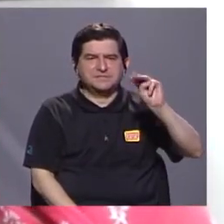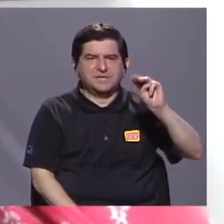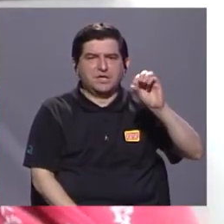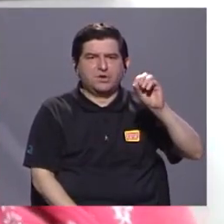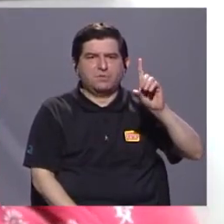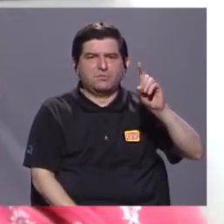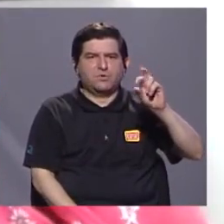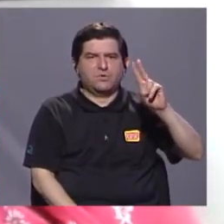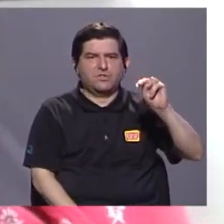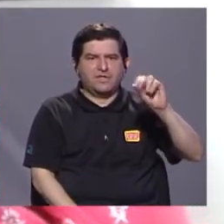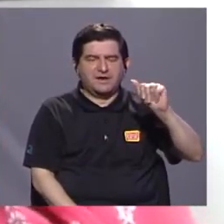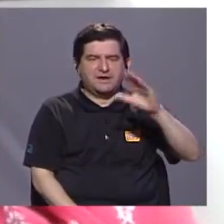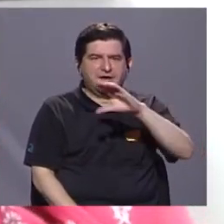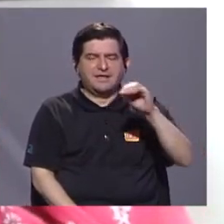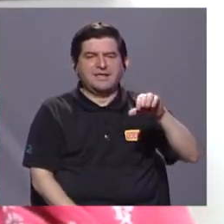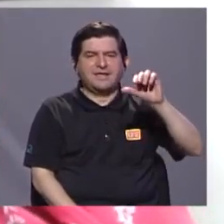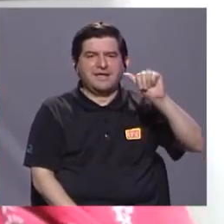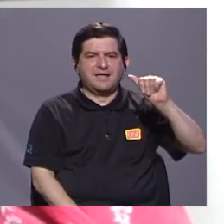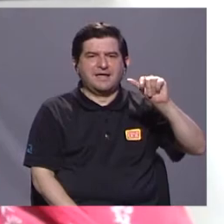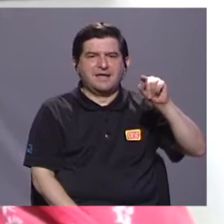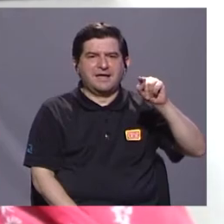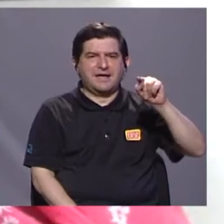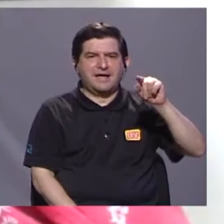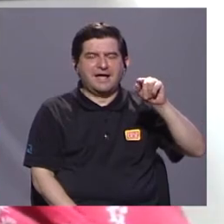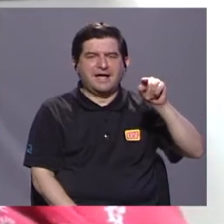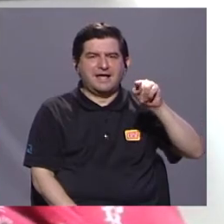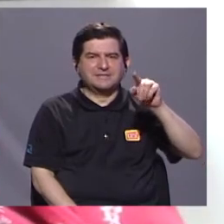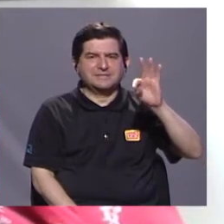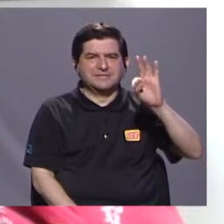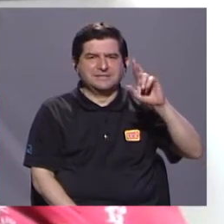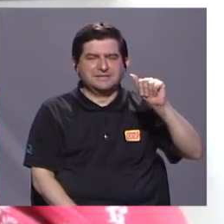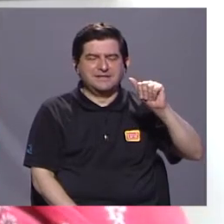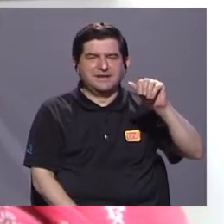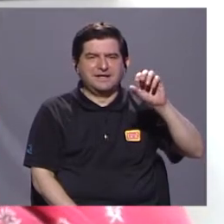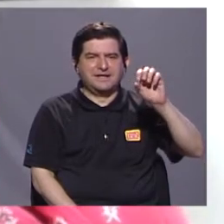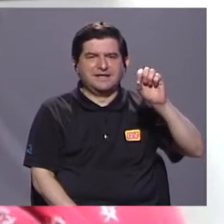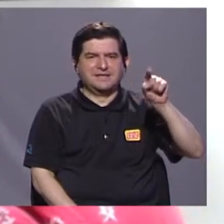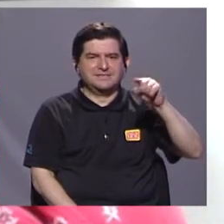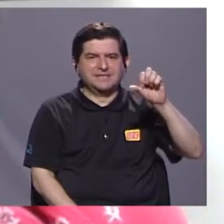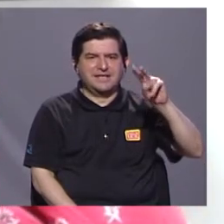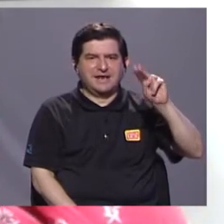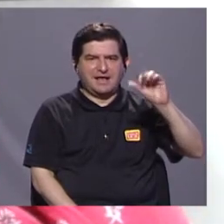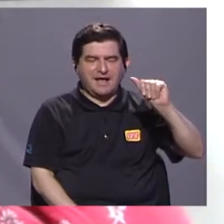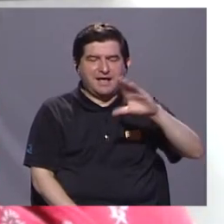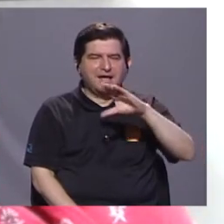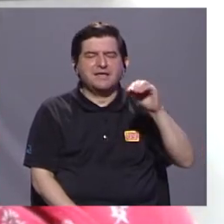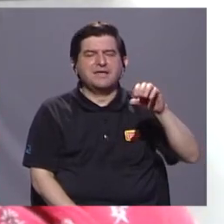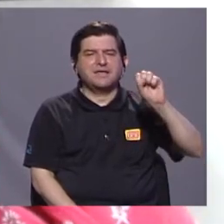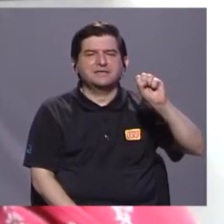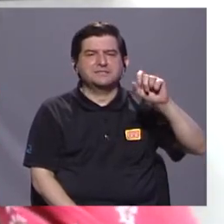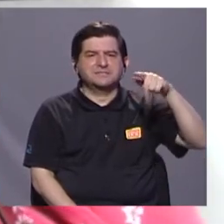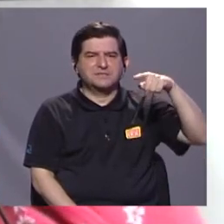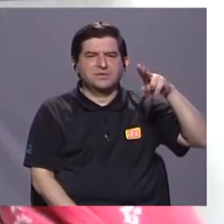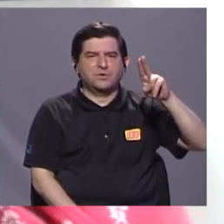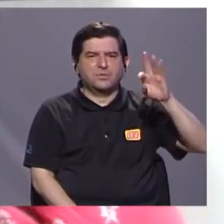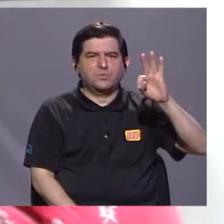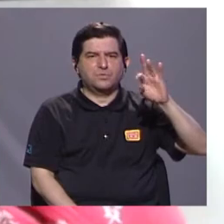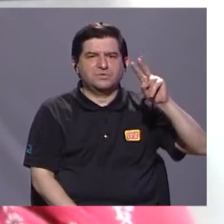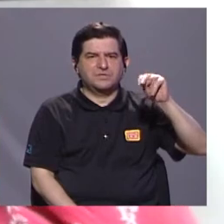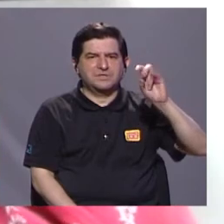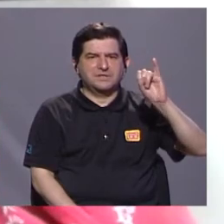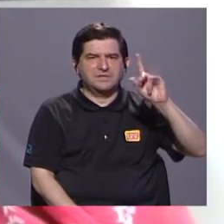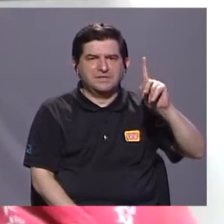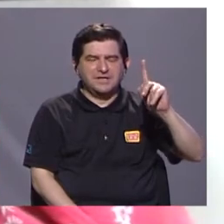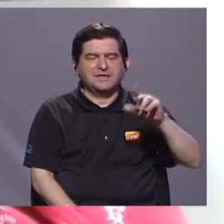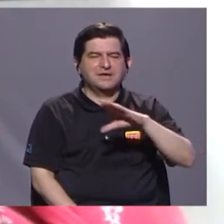utilizadas también han habido estudios con la sputnik la la russa y también un poco